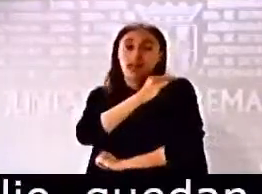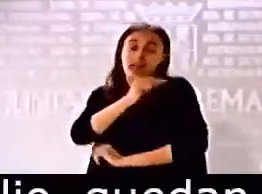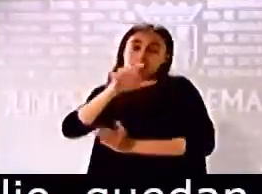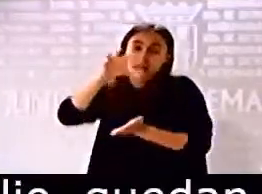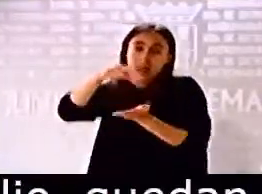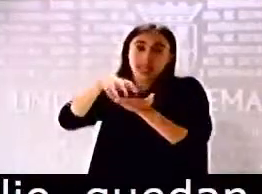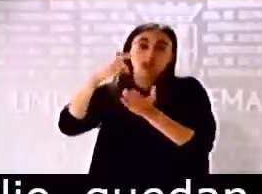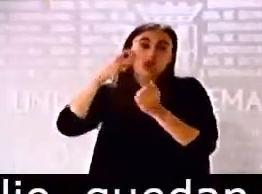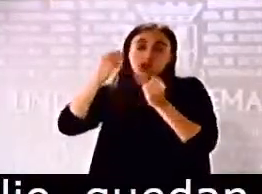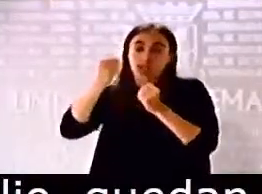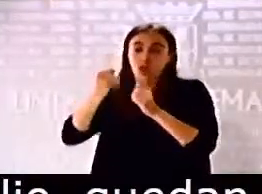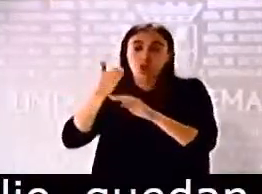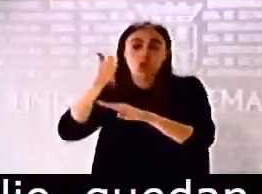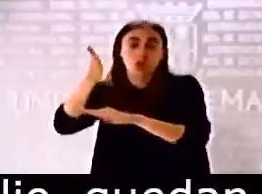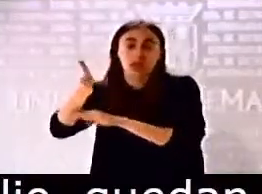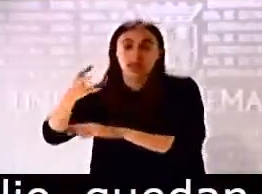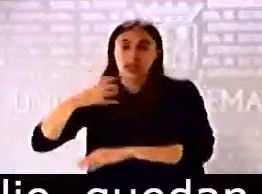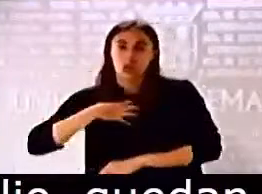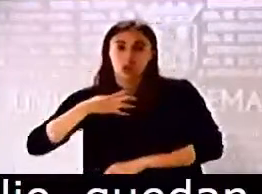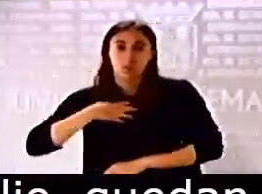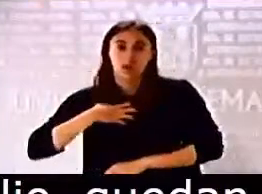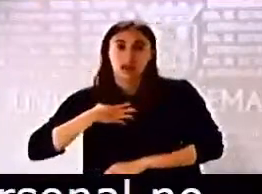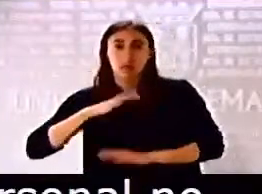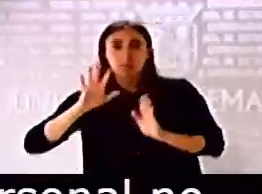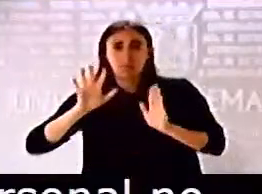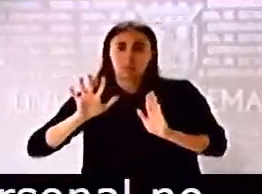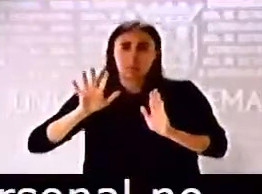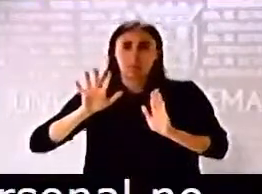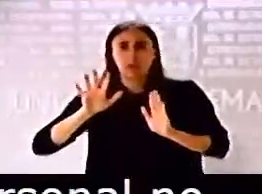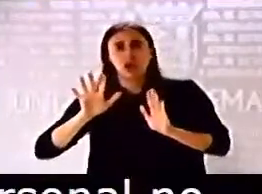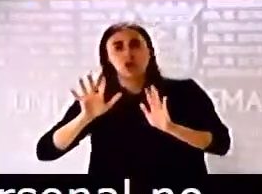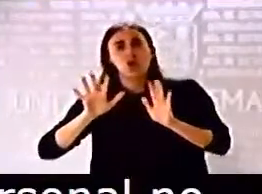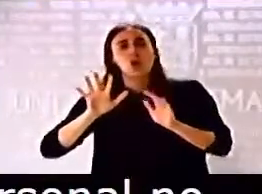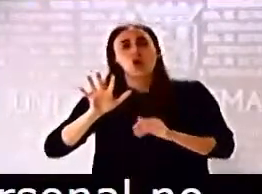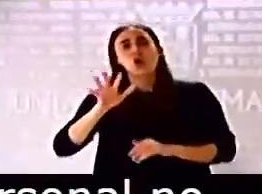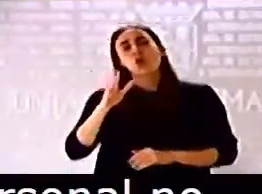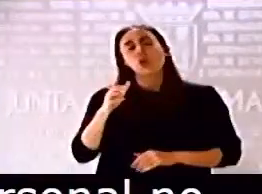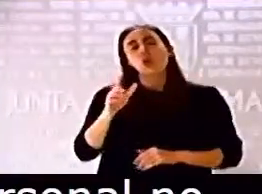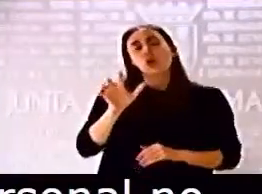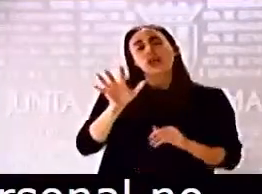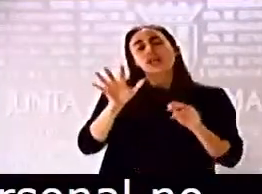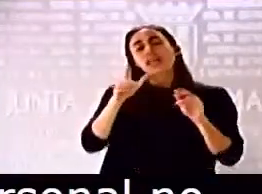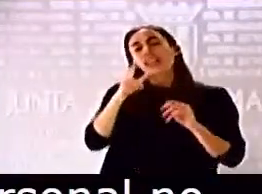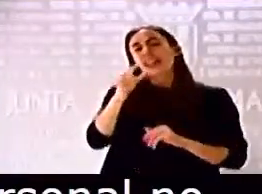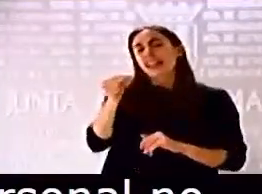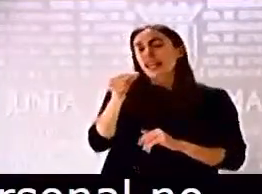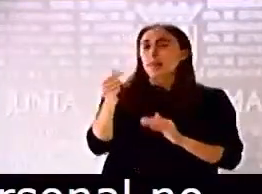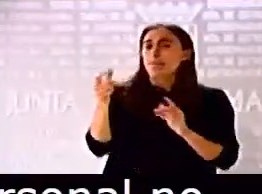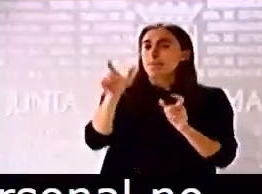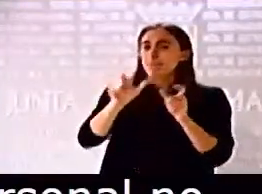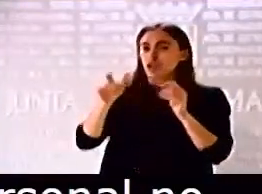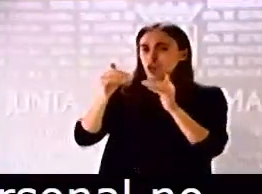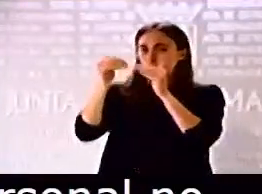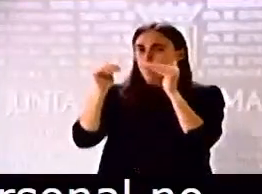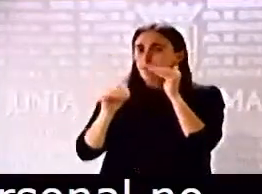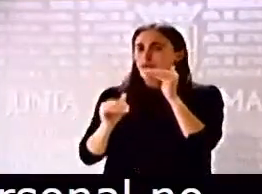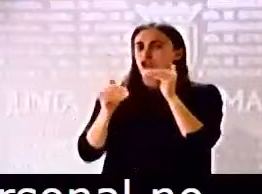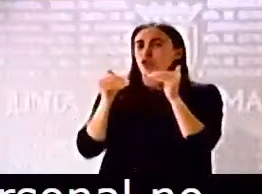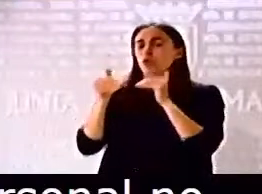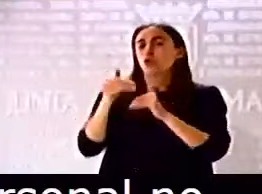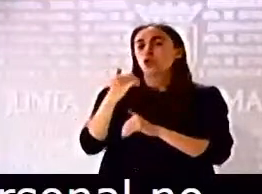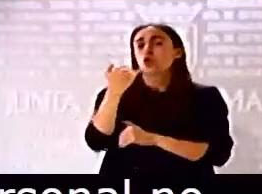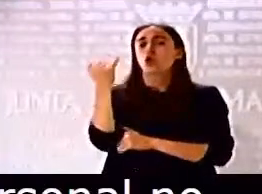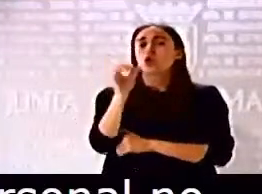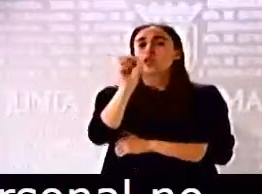pero no llegan a la decena de personas que se vacunarán con las dosis de Janssen, que son